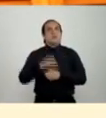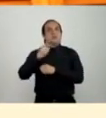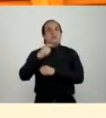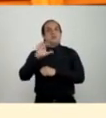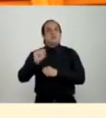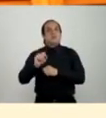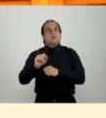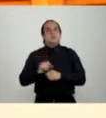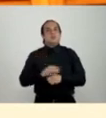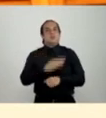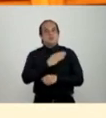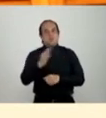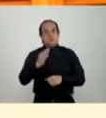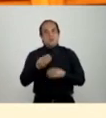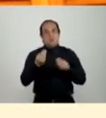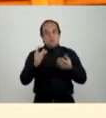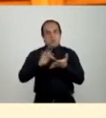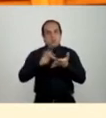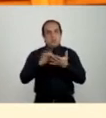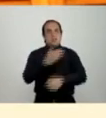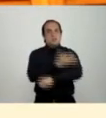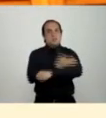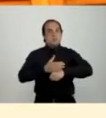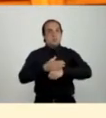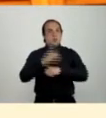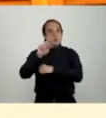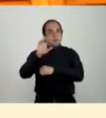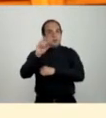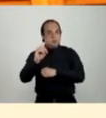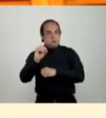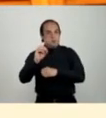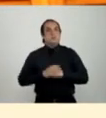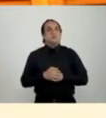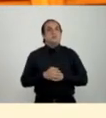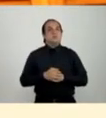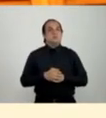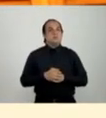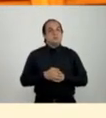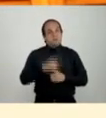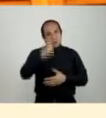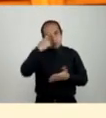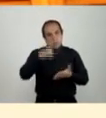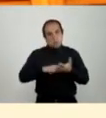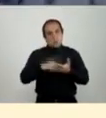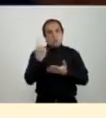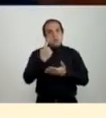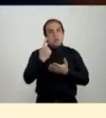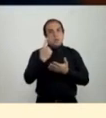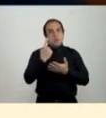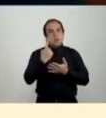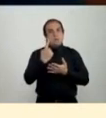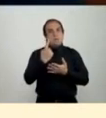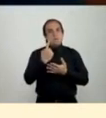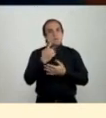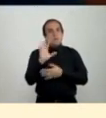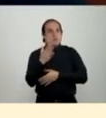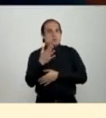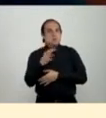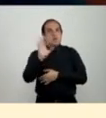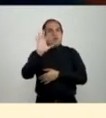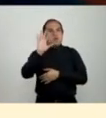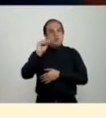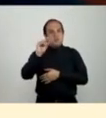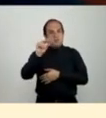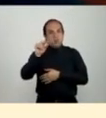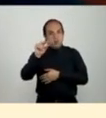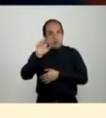Paco, por acompañarme una vez más. Yo creo que prácticamente en mi 80%, o casi diría todos mis